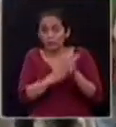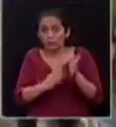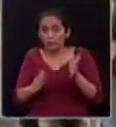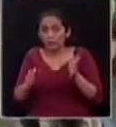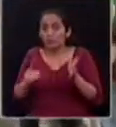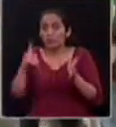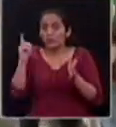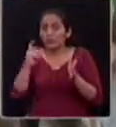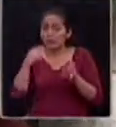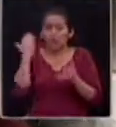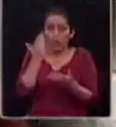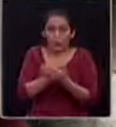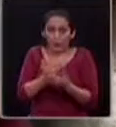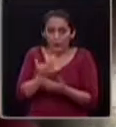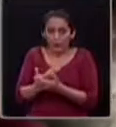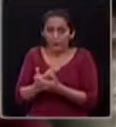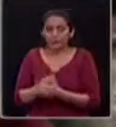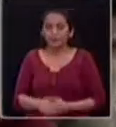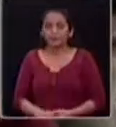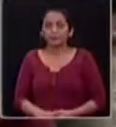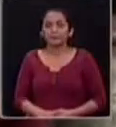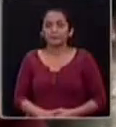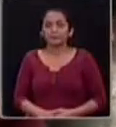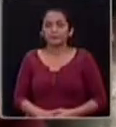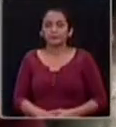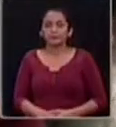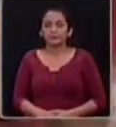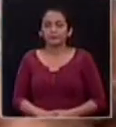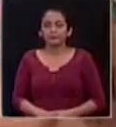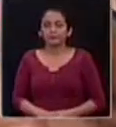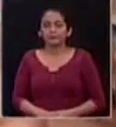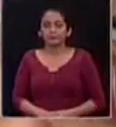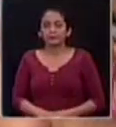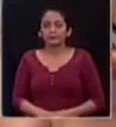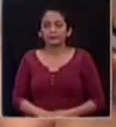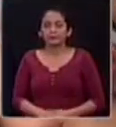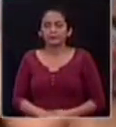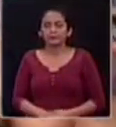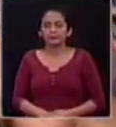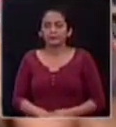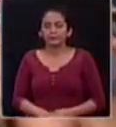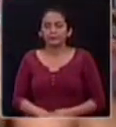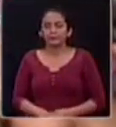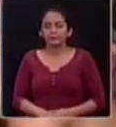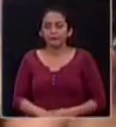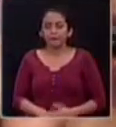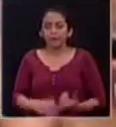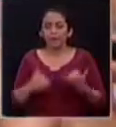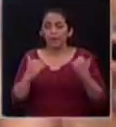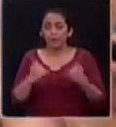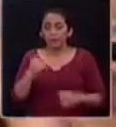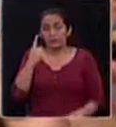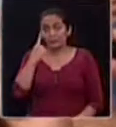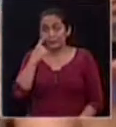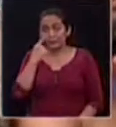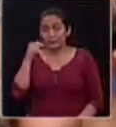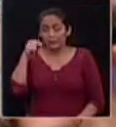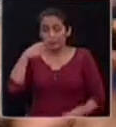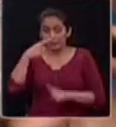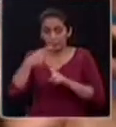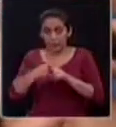están registradas. Aparte, hay otros procedimientos. Efectivamente, esperamos hasta diciembre de este